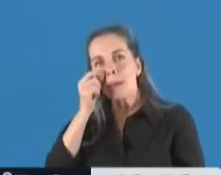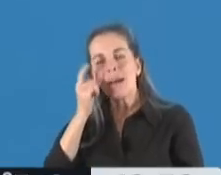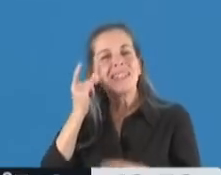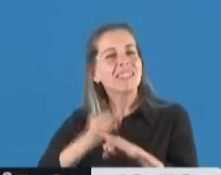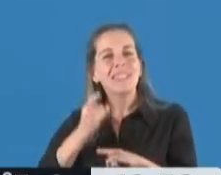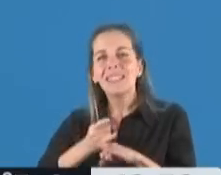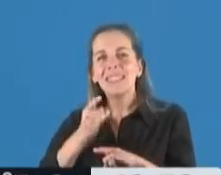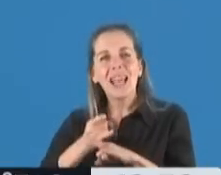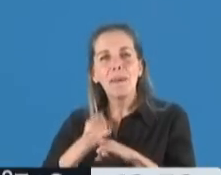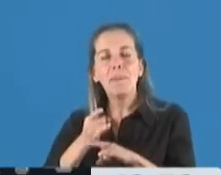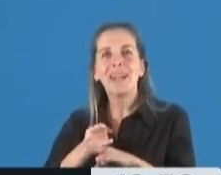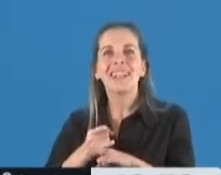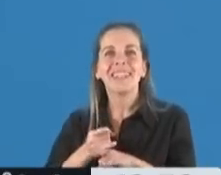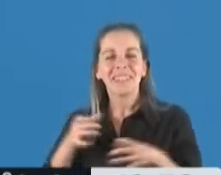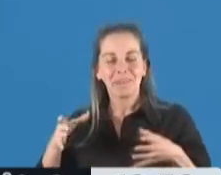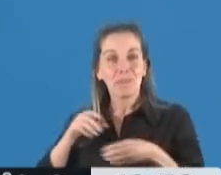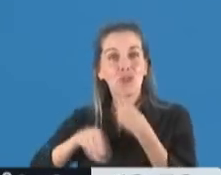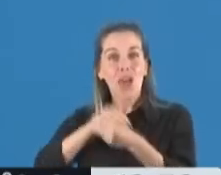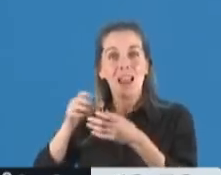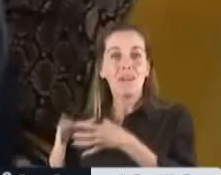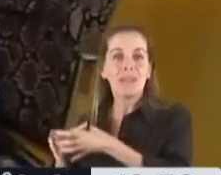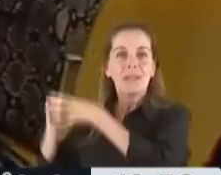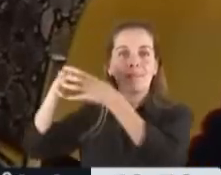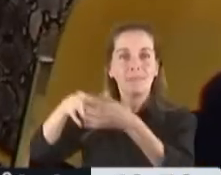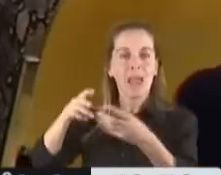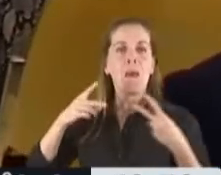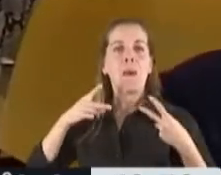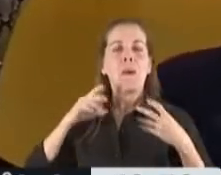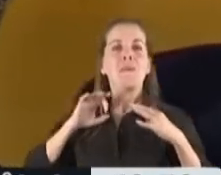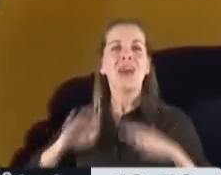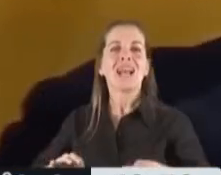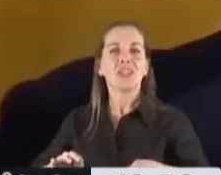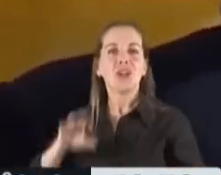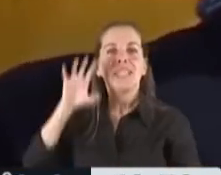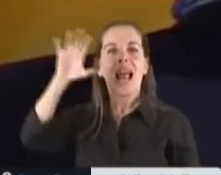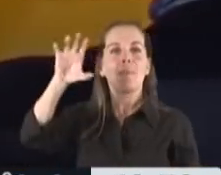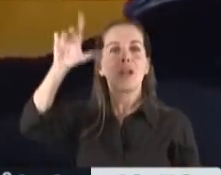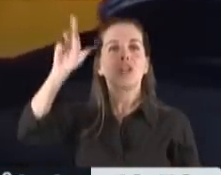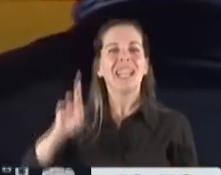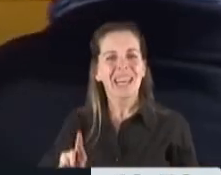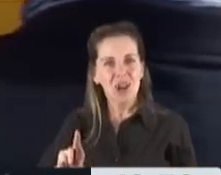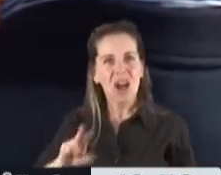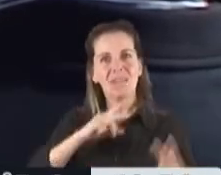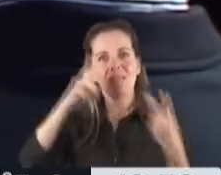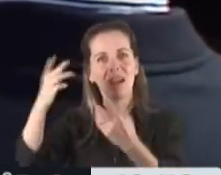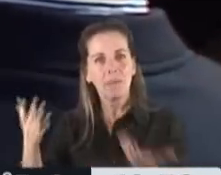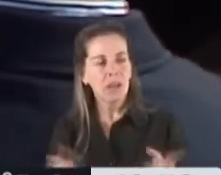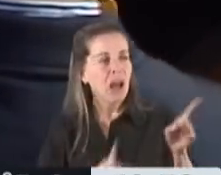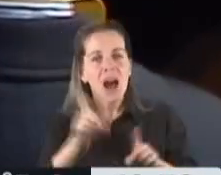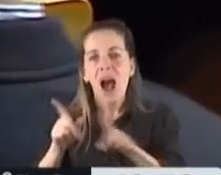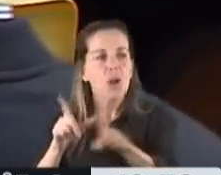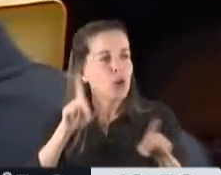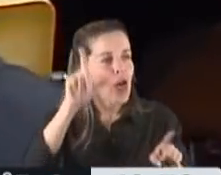llevarnos de vacaciones en enero a La Rioja. ¿Hay algún riojano acá? No. Pero